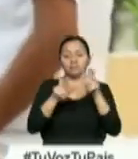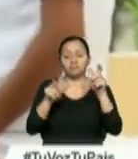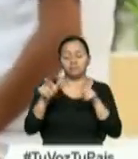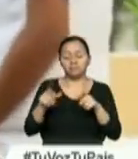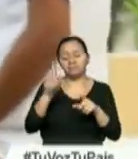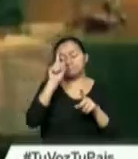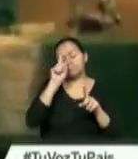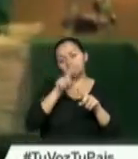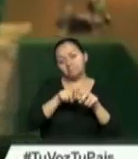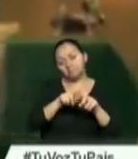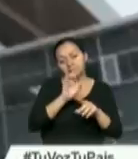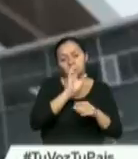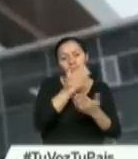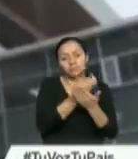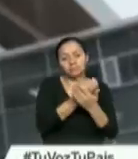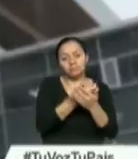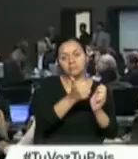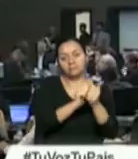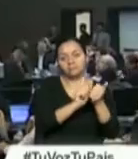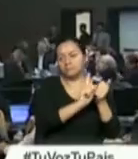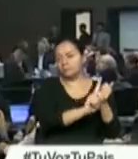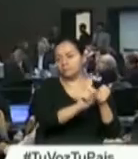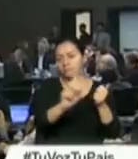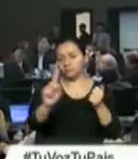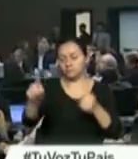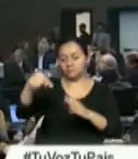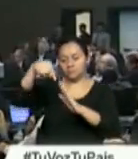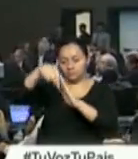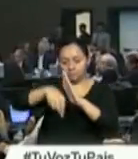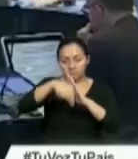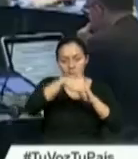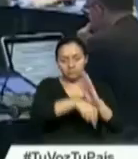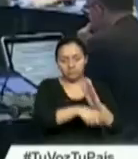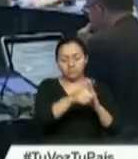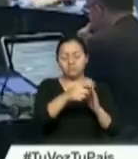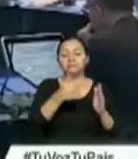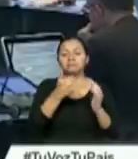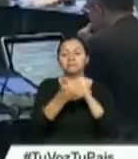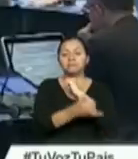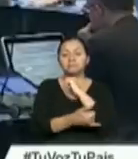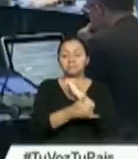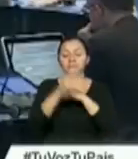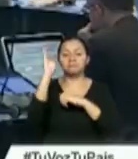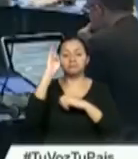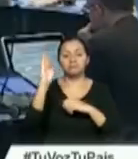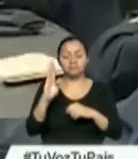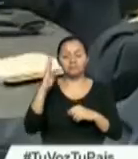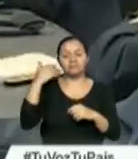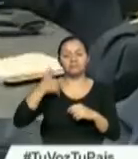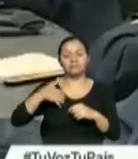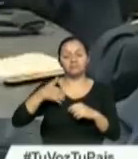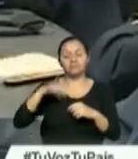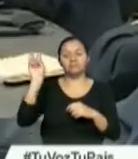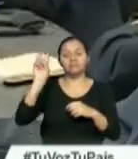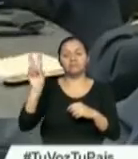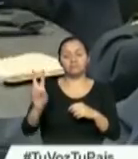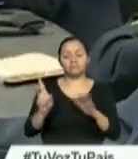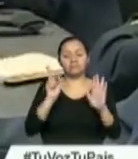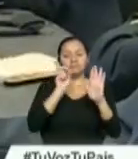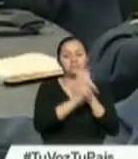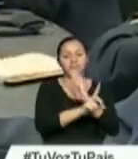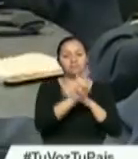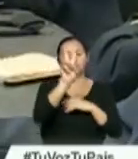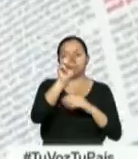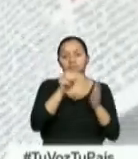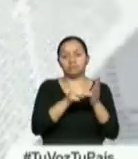las economías de cada uno. En este sentido, los países más grandes como Brasil, Argentina y Venezuela aportarán con 2 mil millones de